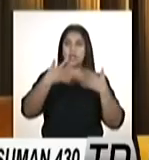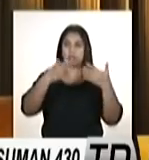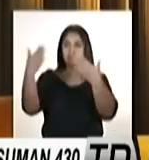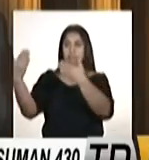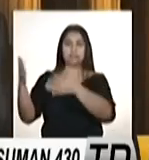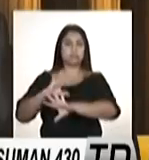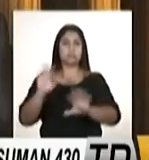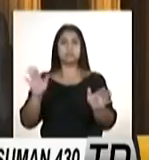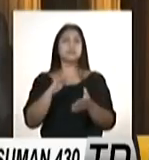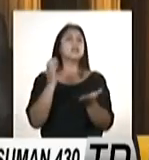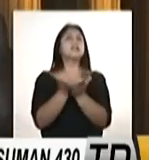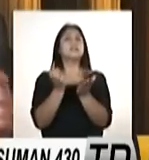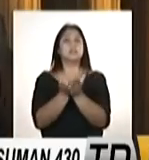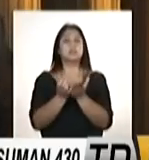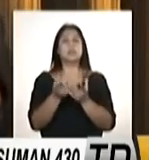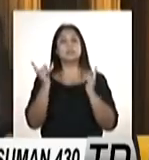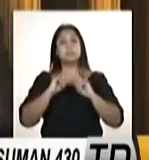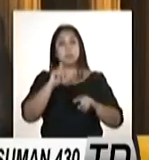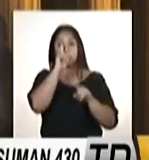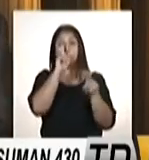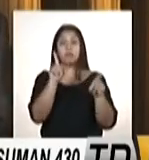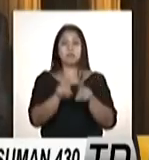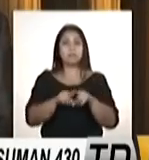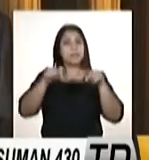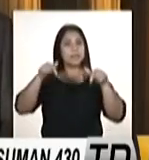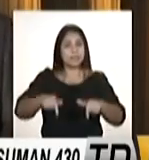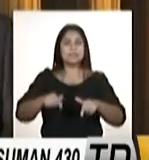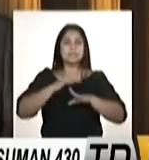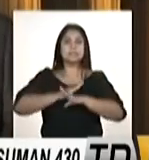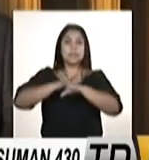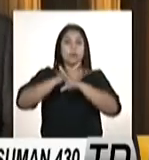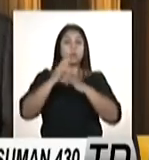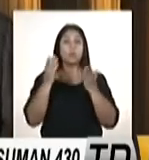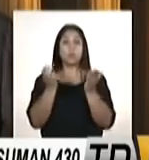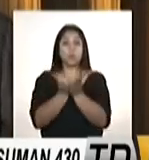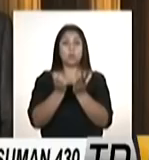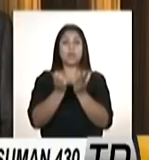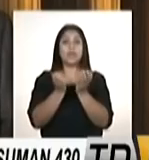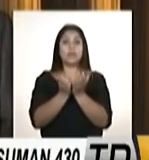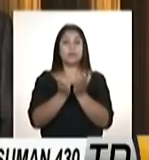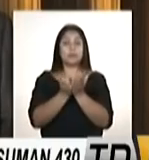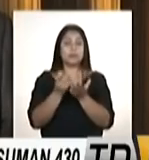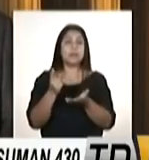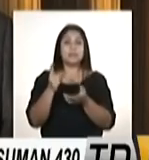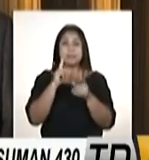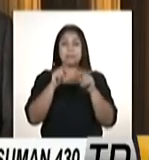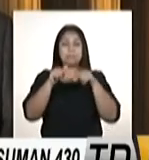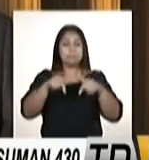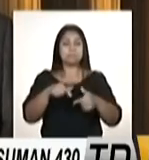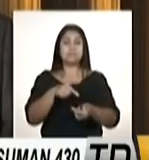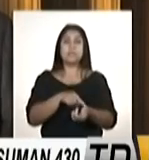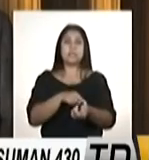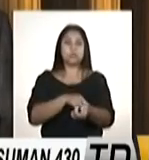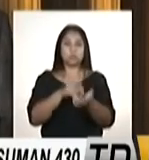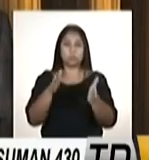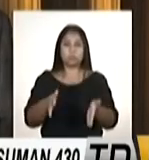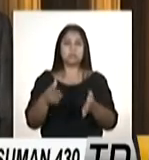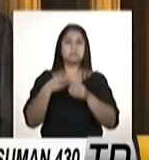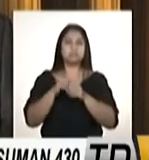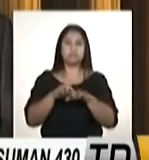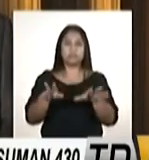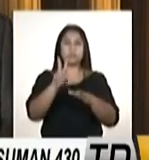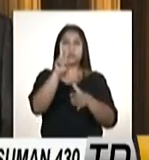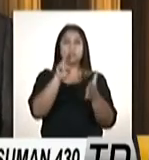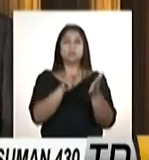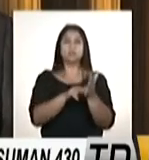interior del país. Pero también este seguro médico que hoy inauguramos va a alcanzar a 2.6 millones